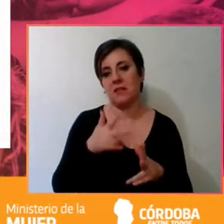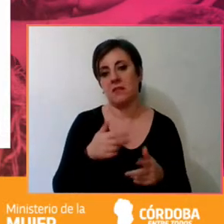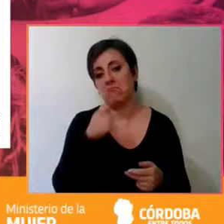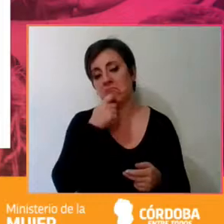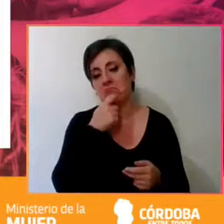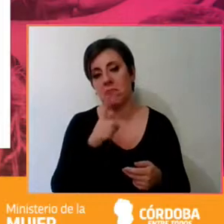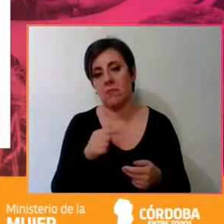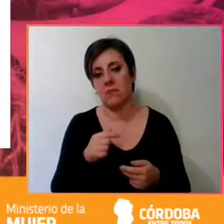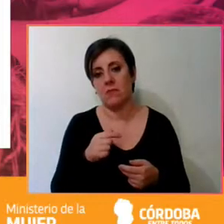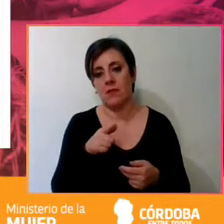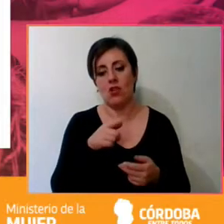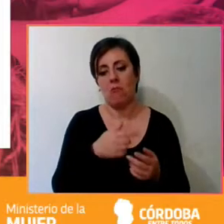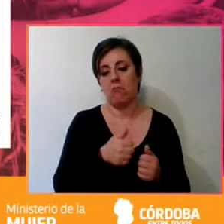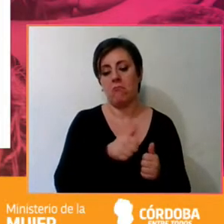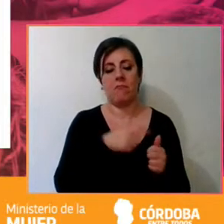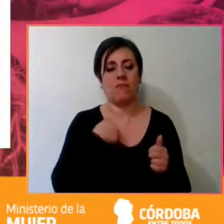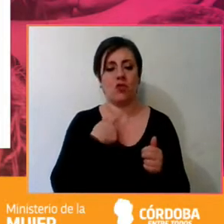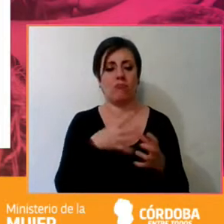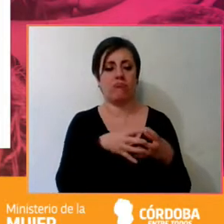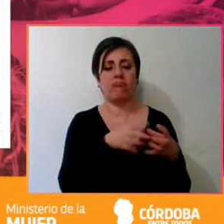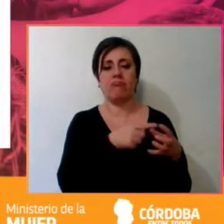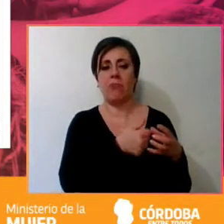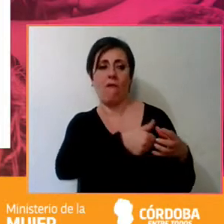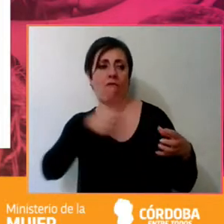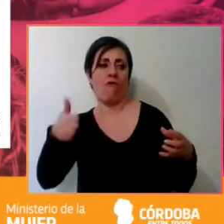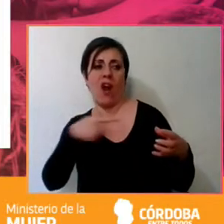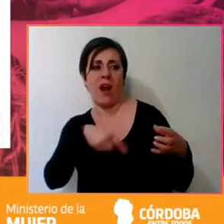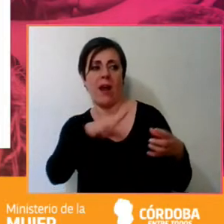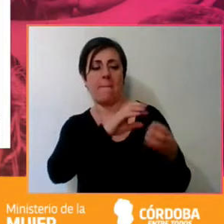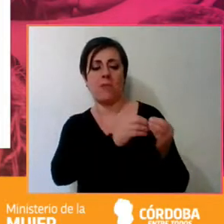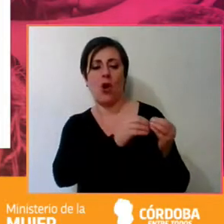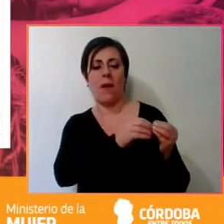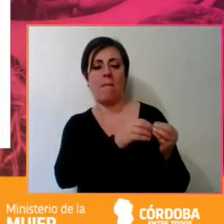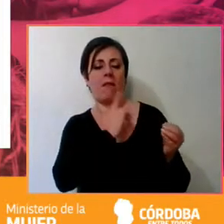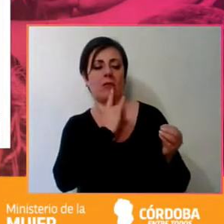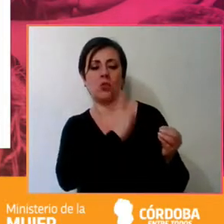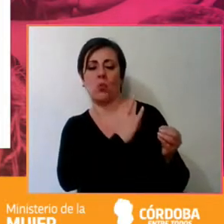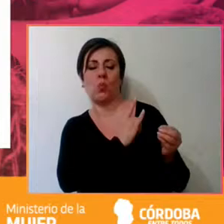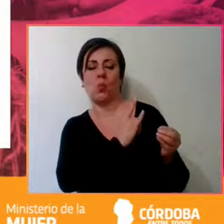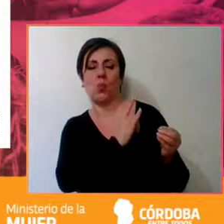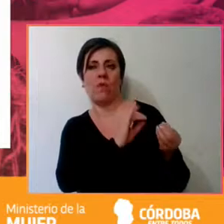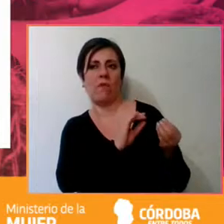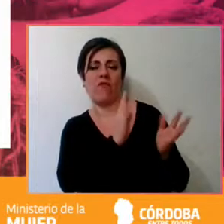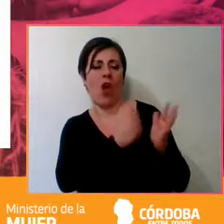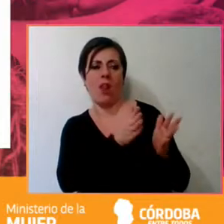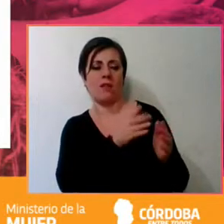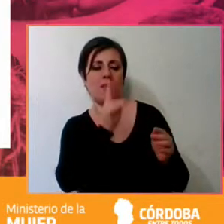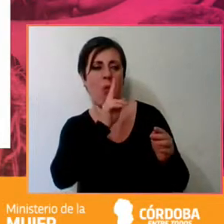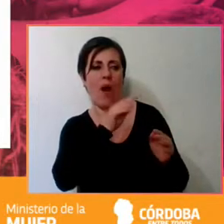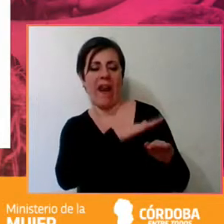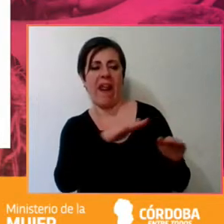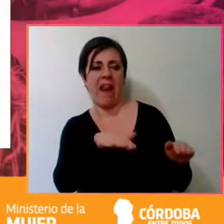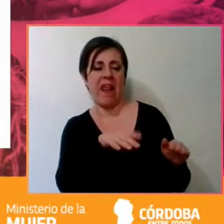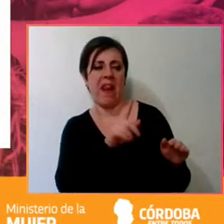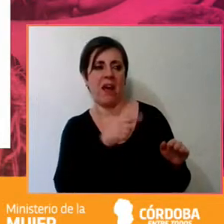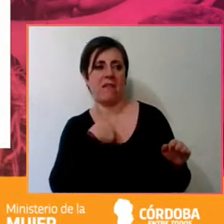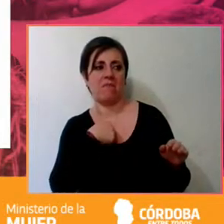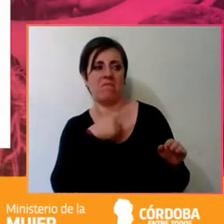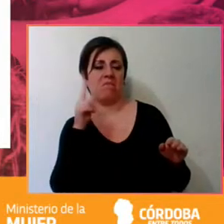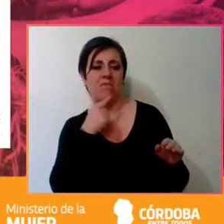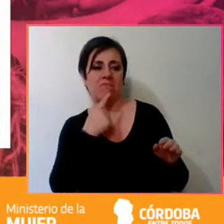está ajeno al problema de la violencia contra las mujeres y las niñas. todos y todas tenemos algo que hacer. Y